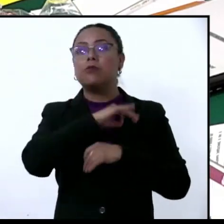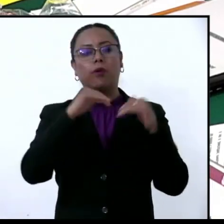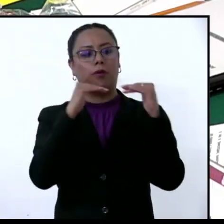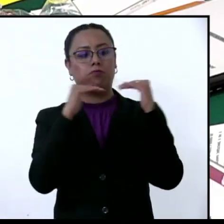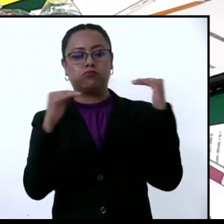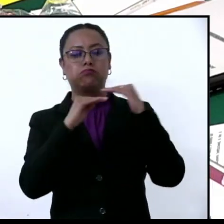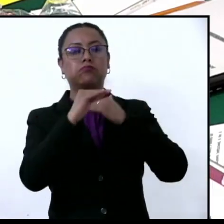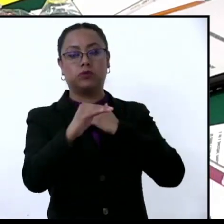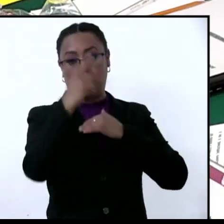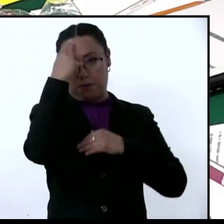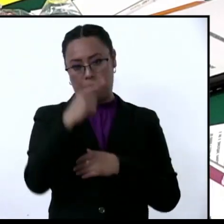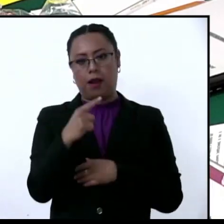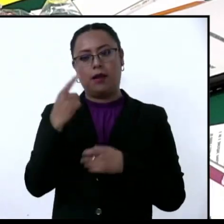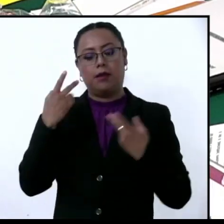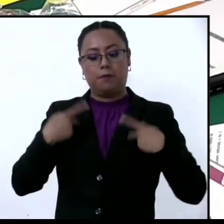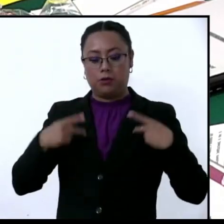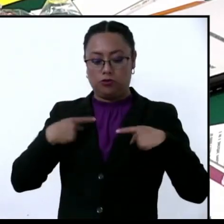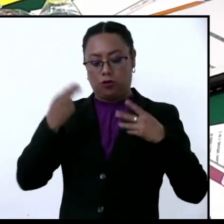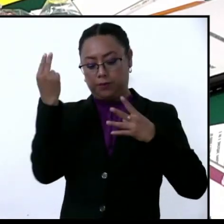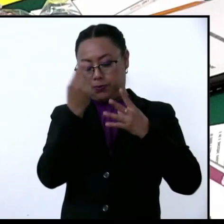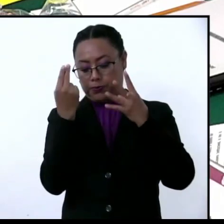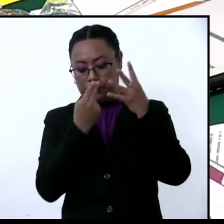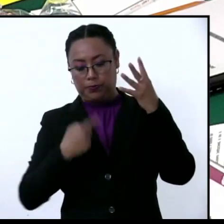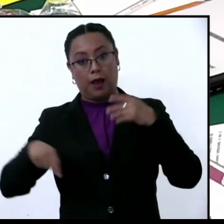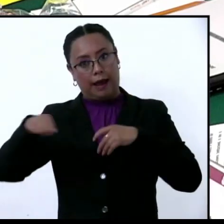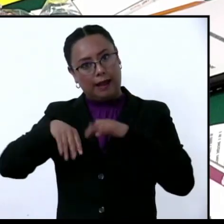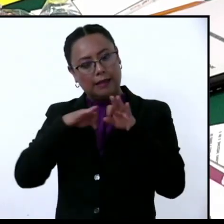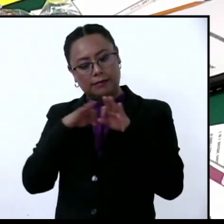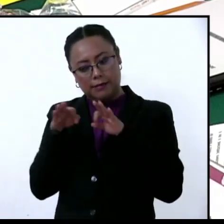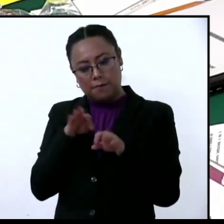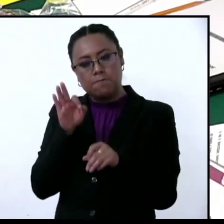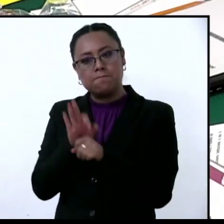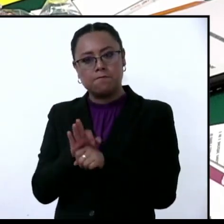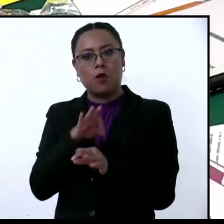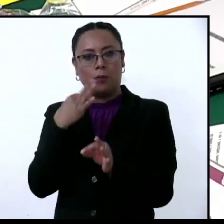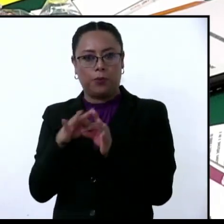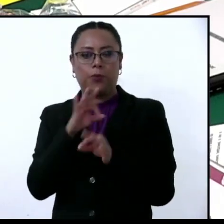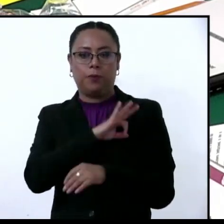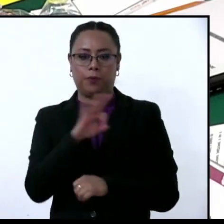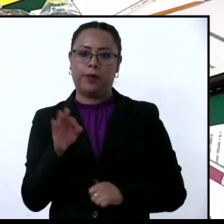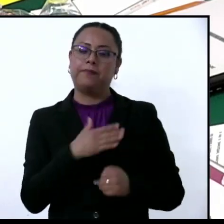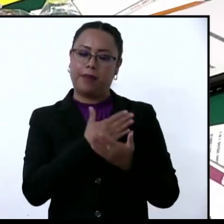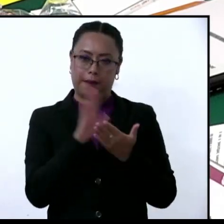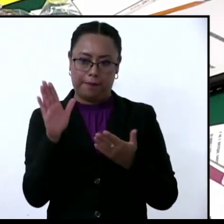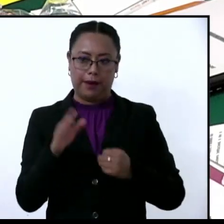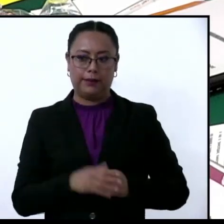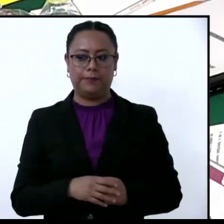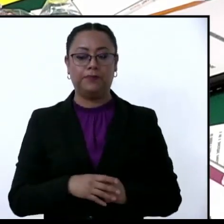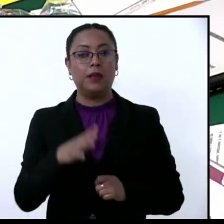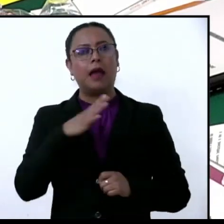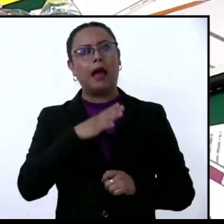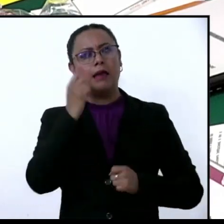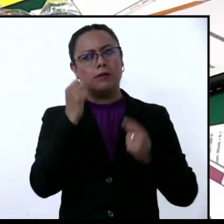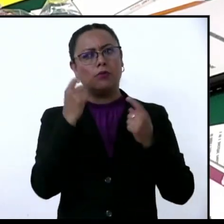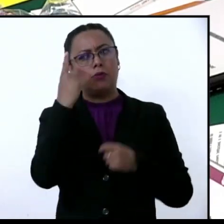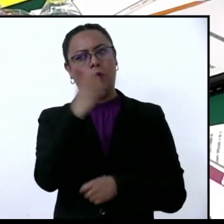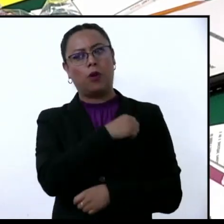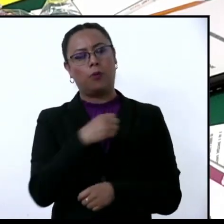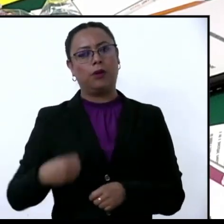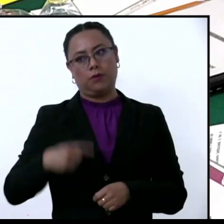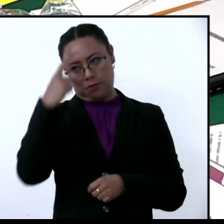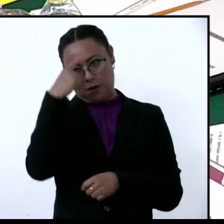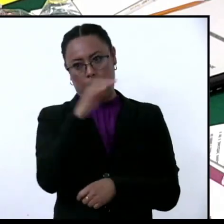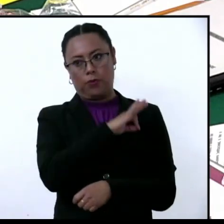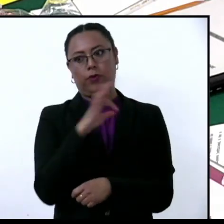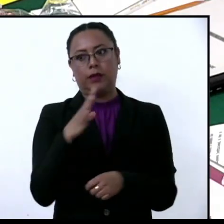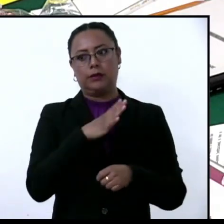y satisfactorias para las necesidades del trabajador. Por otra parte, también existe la obligación de contar con